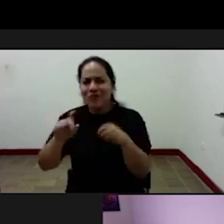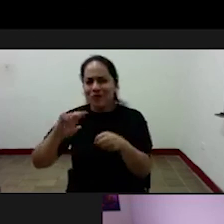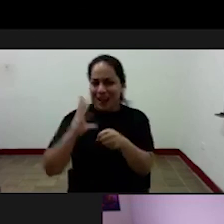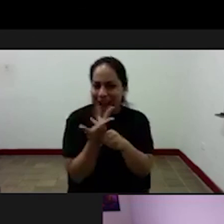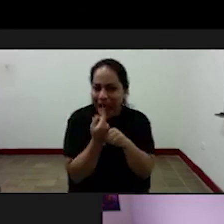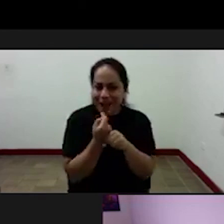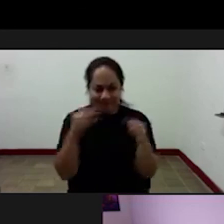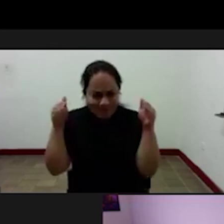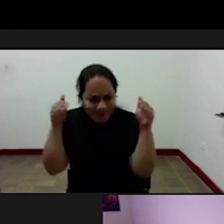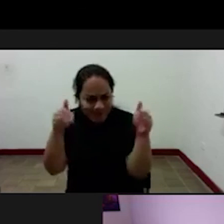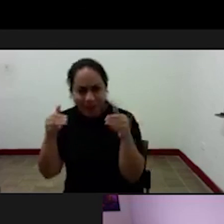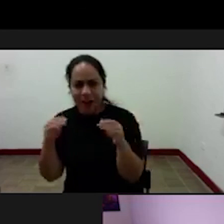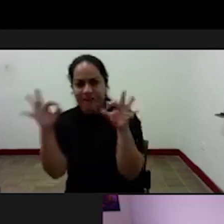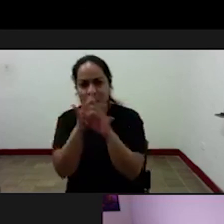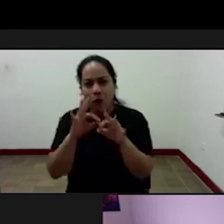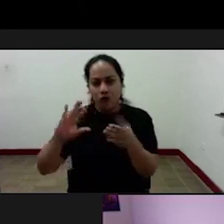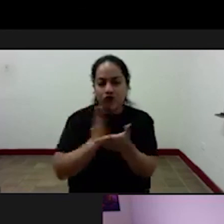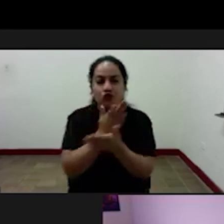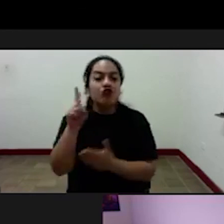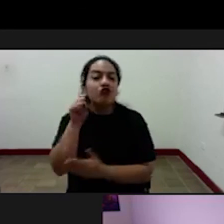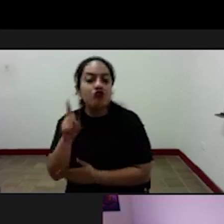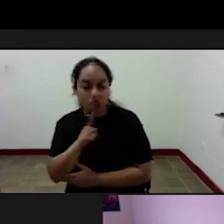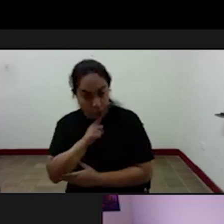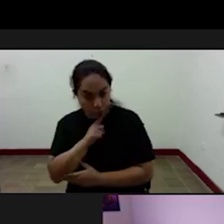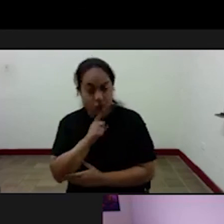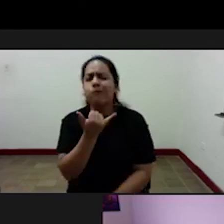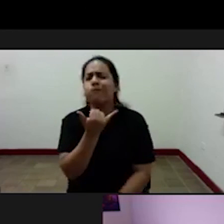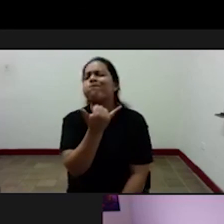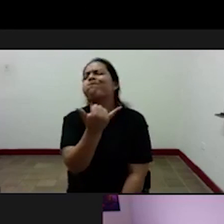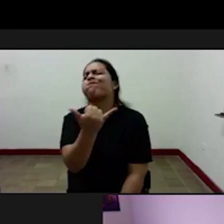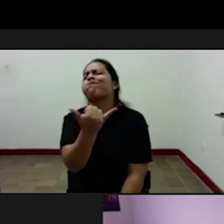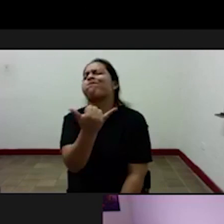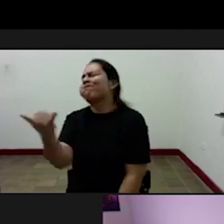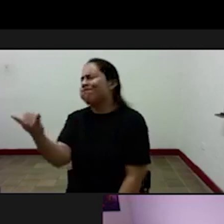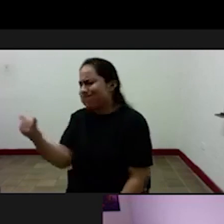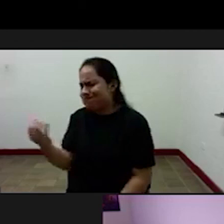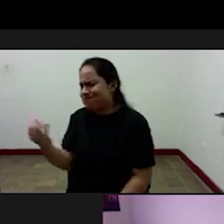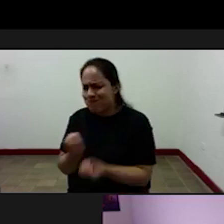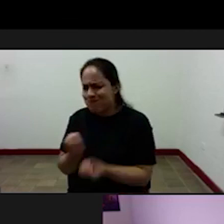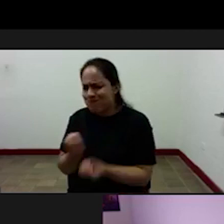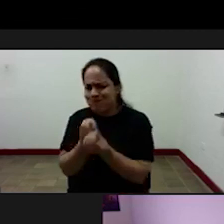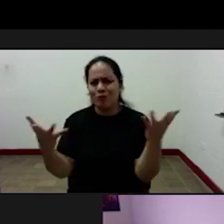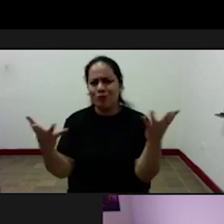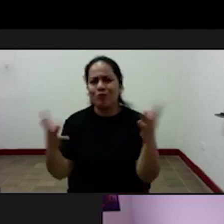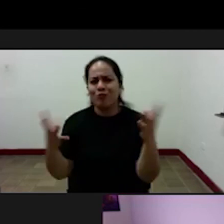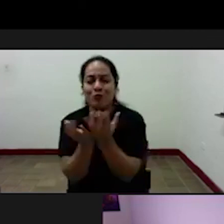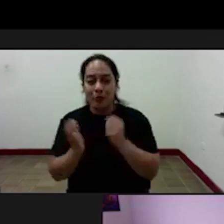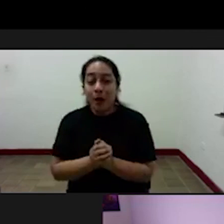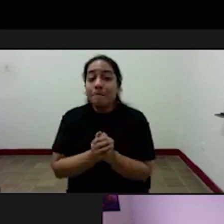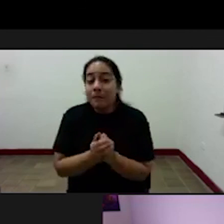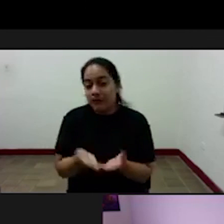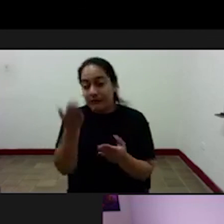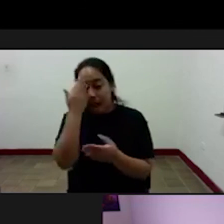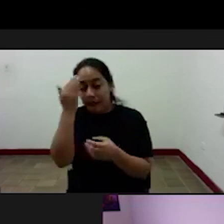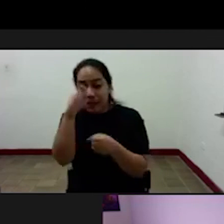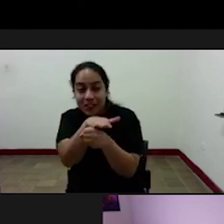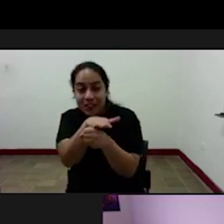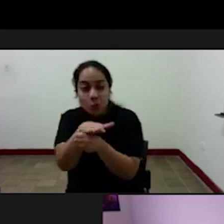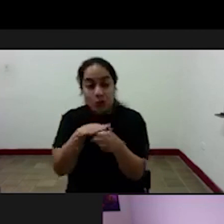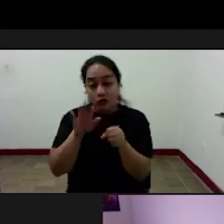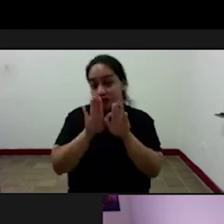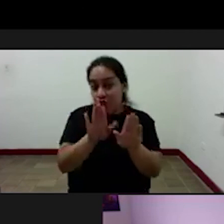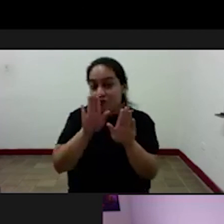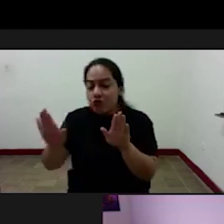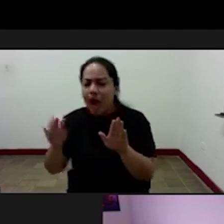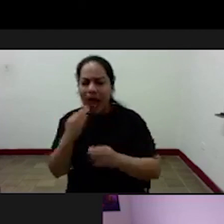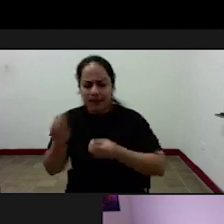sordos en el mundo. Hay varios, muchos, que desde su condición están produciendo sonido,